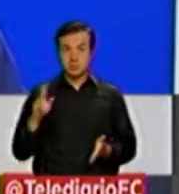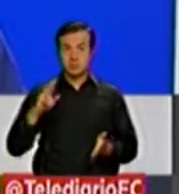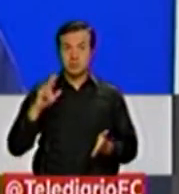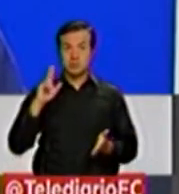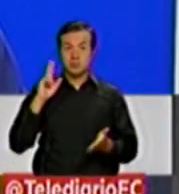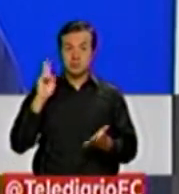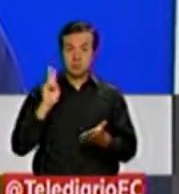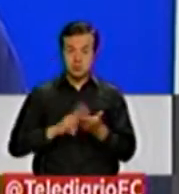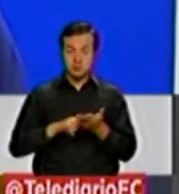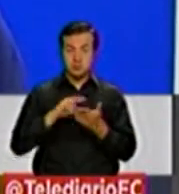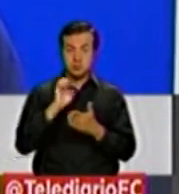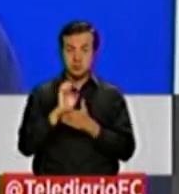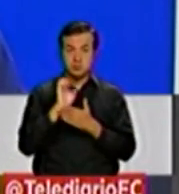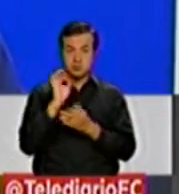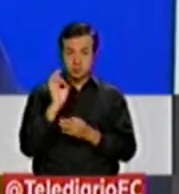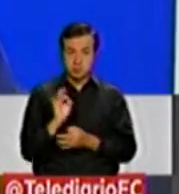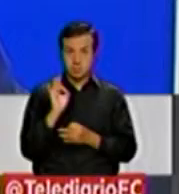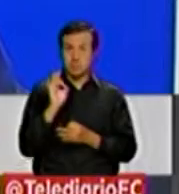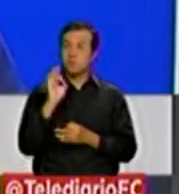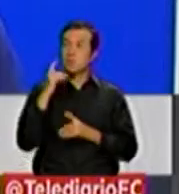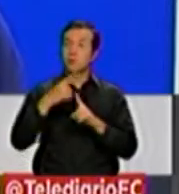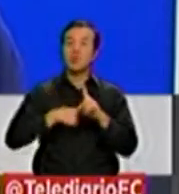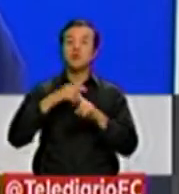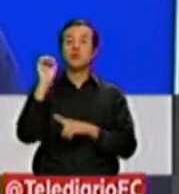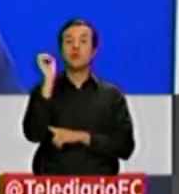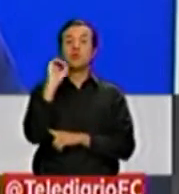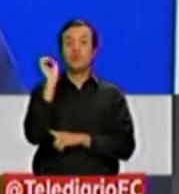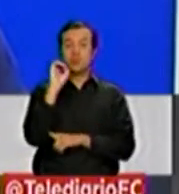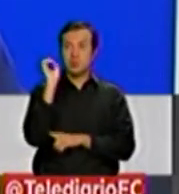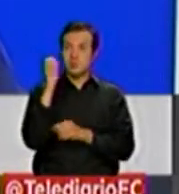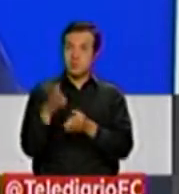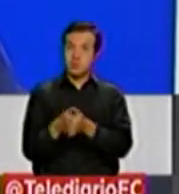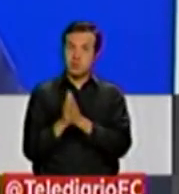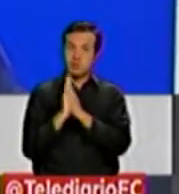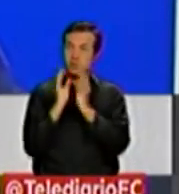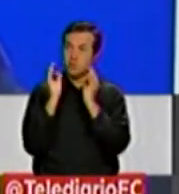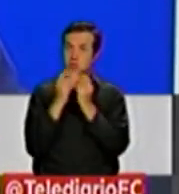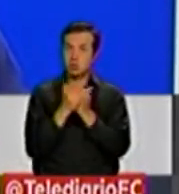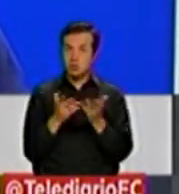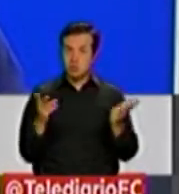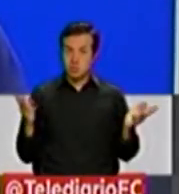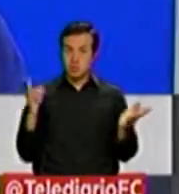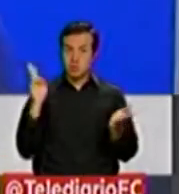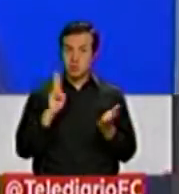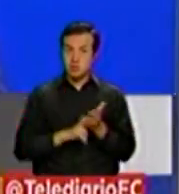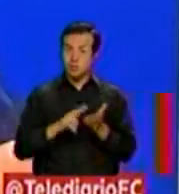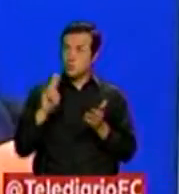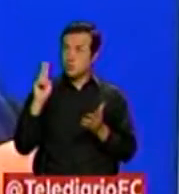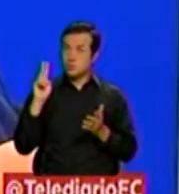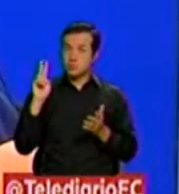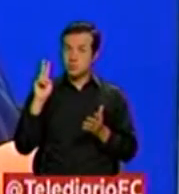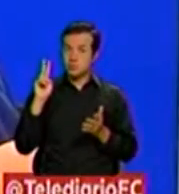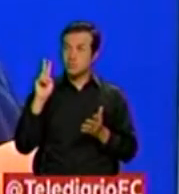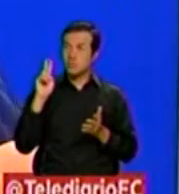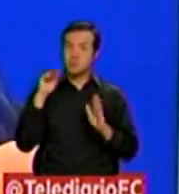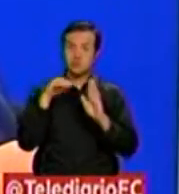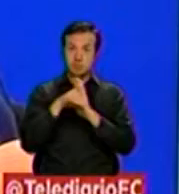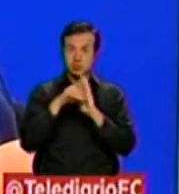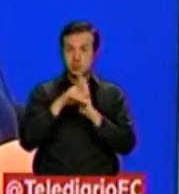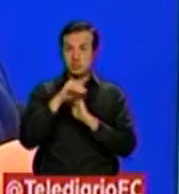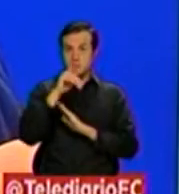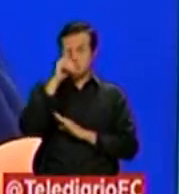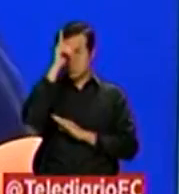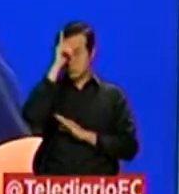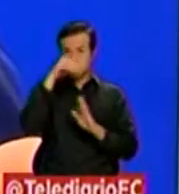biométrico como norma en el Ecuador, podemos en el mes de octubre hacer la solicitud formal de exención del visado Schengen. La Deutsche Bahn,